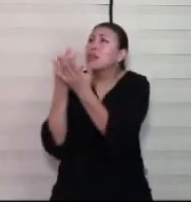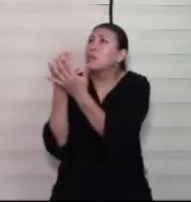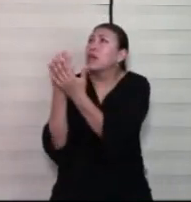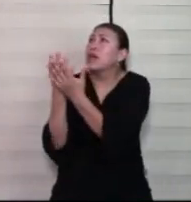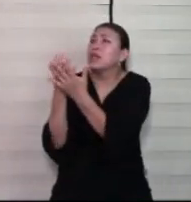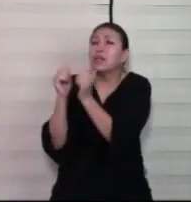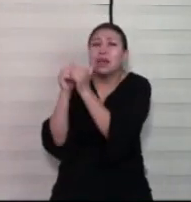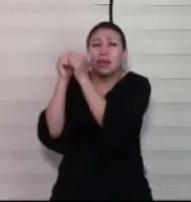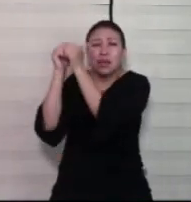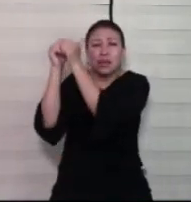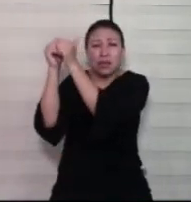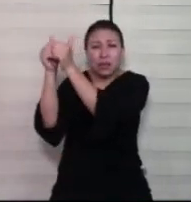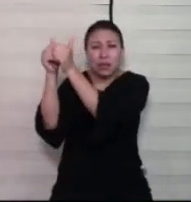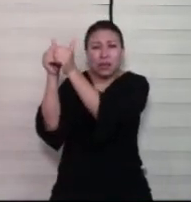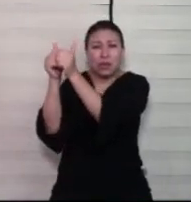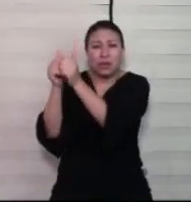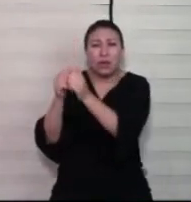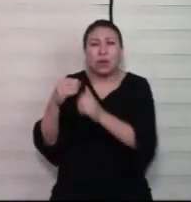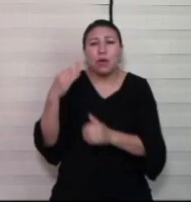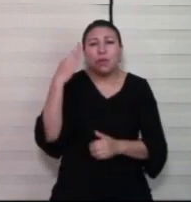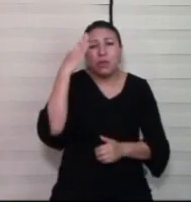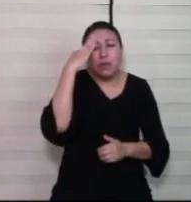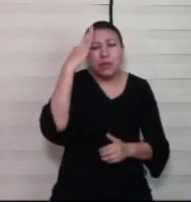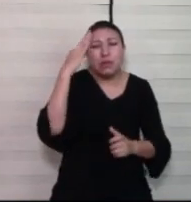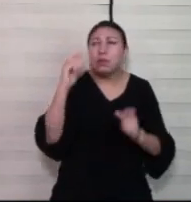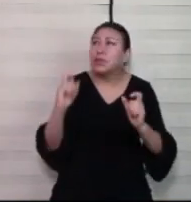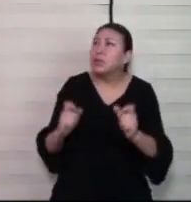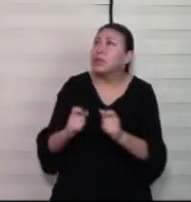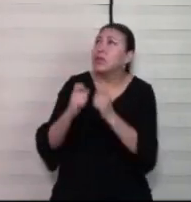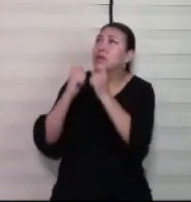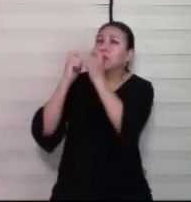Pongamos nuestros tiempos en sus manos.